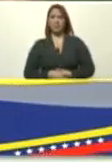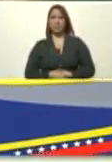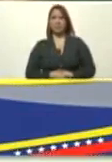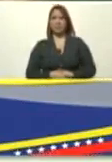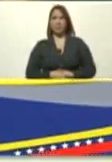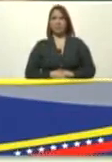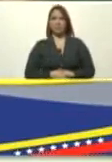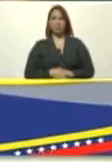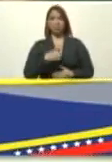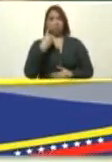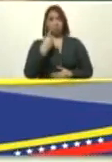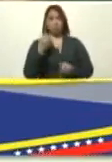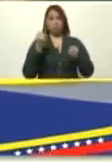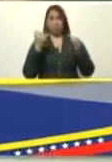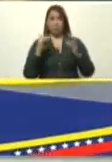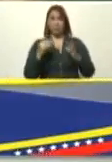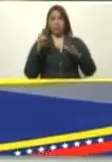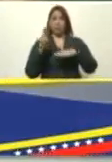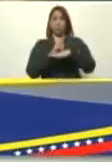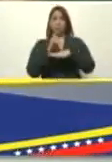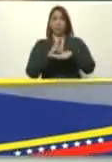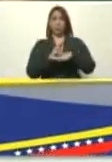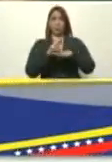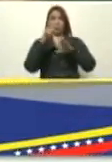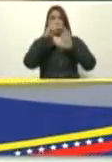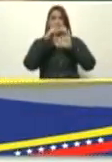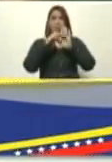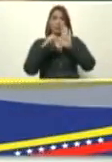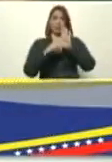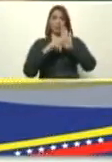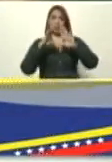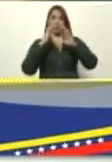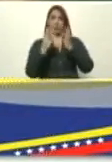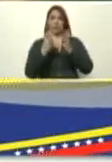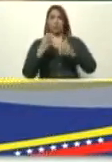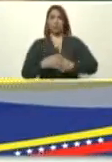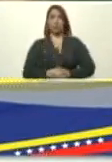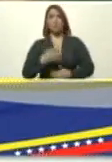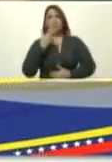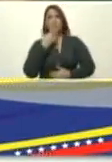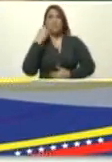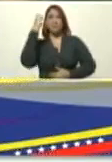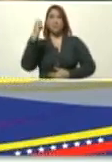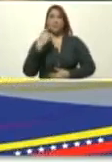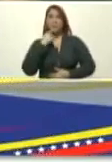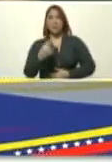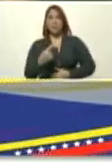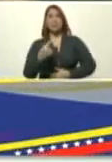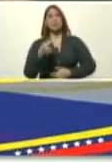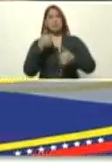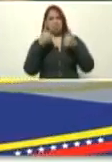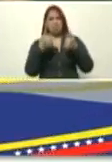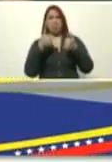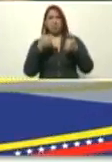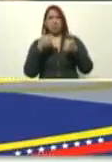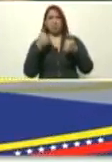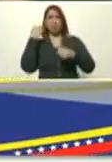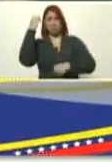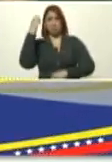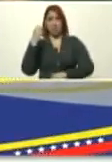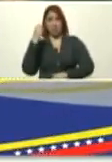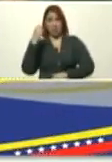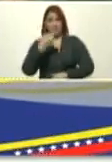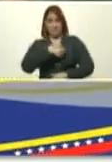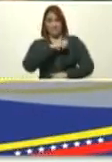uno de los indicadores utilizados a nivel mundial. Por ejemplo, España dice que está bien, España están contentos